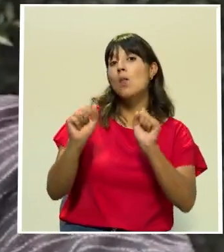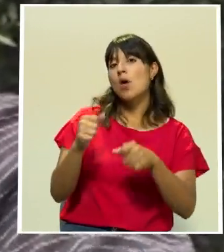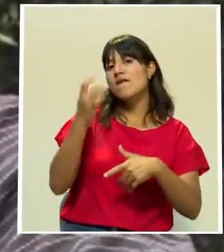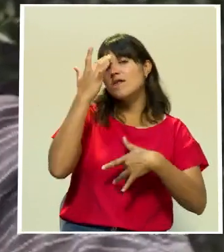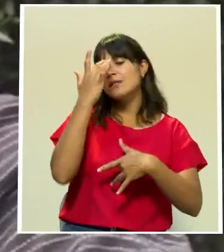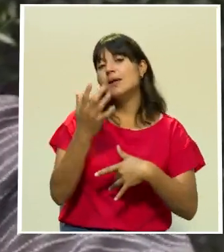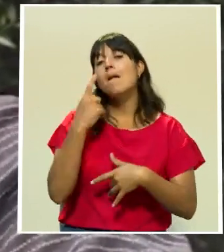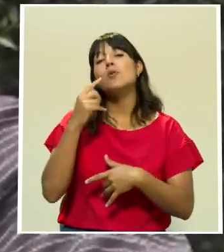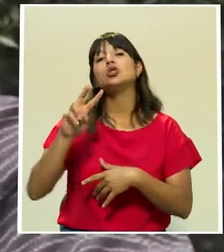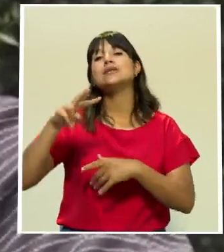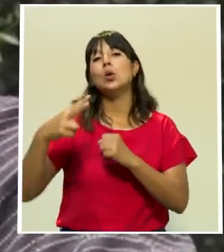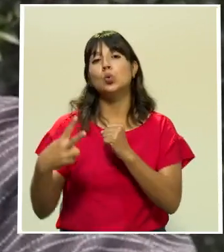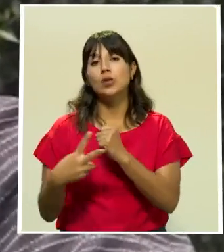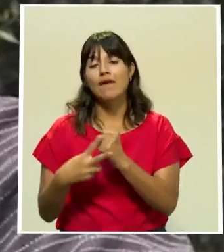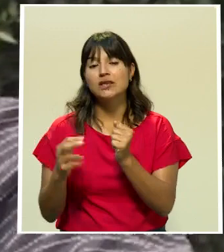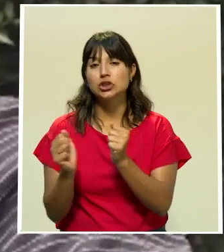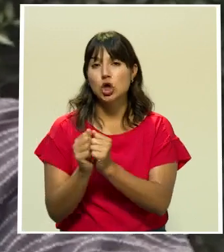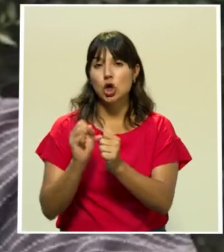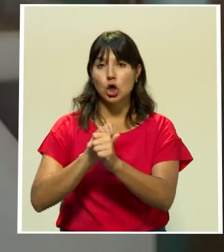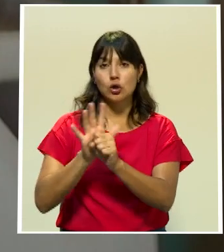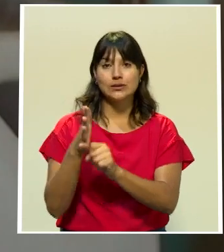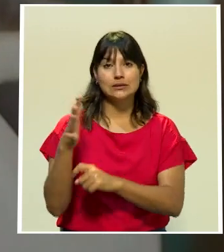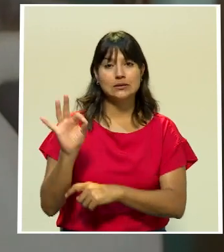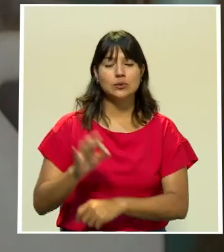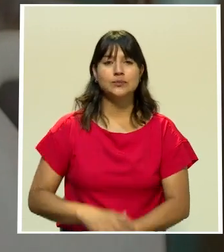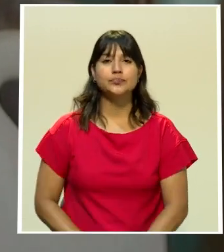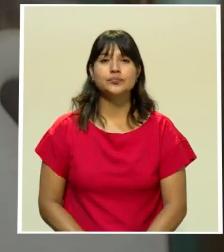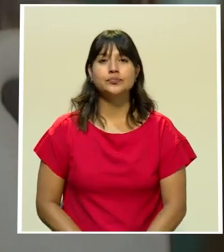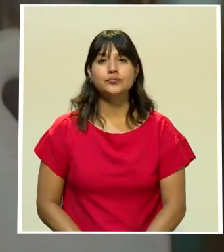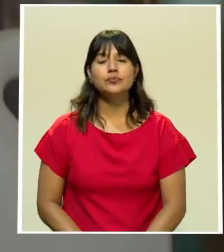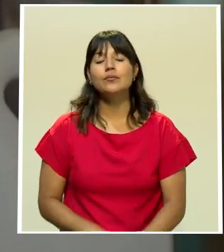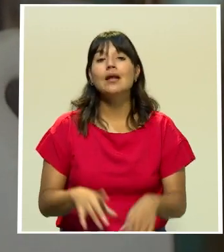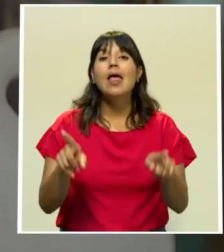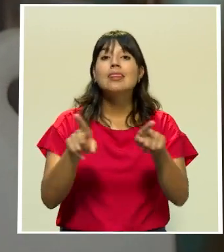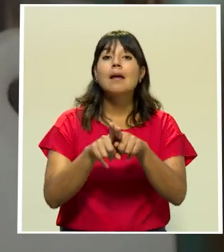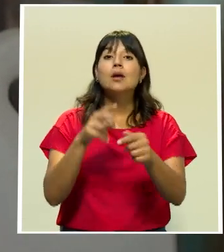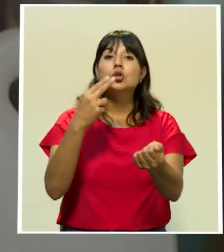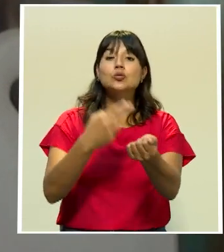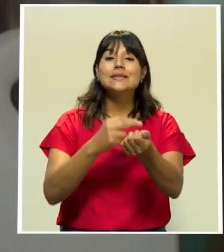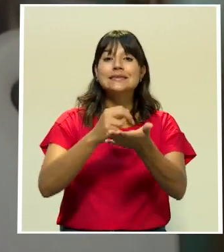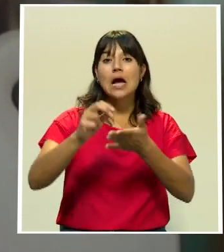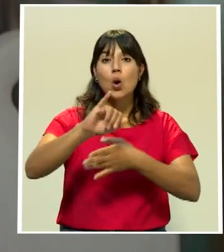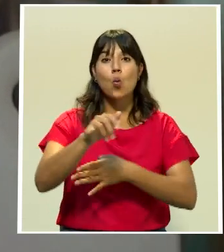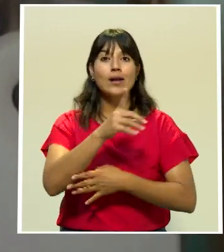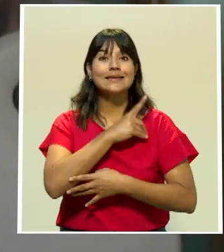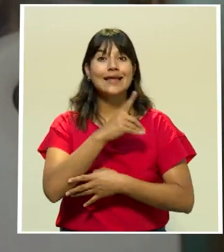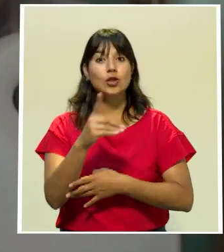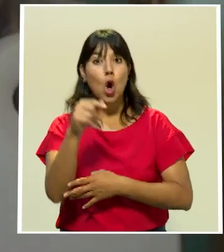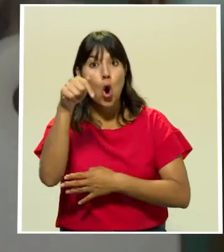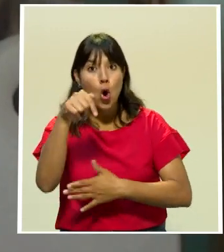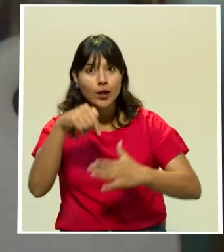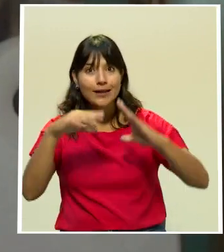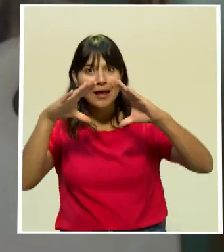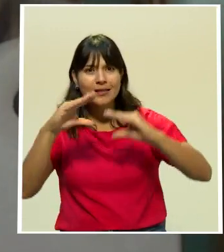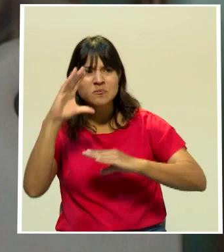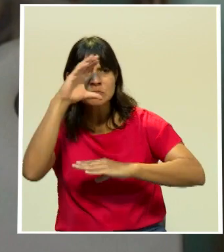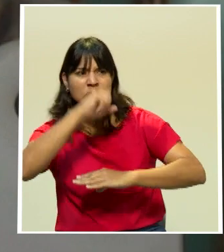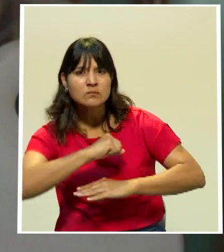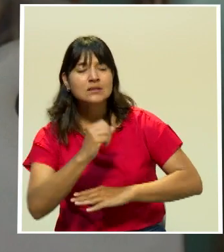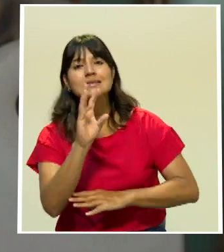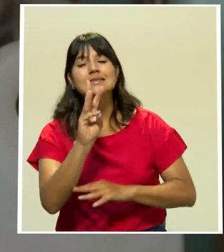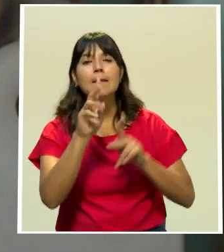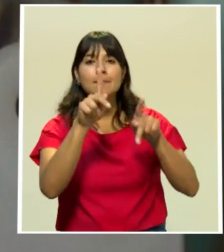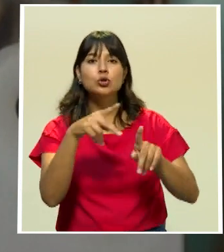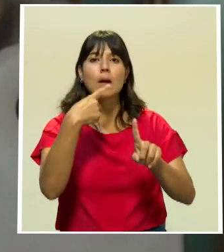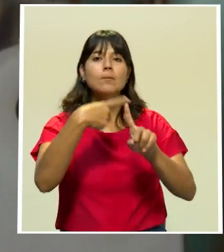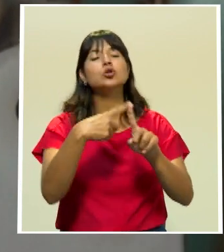infección por este nuevo coronavirus. Por otra parte, el Hospital San Juan de Dios detectó la tarde de este jueves 6 casos